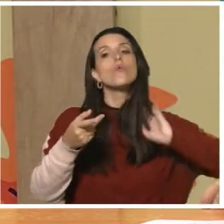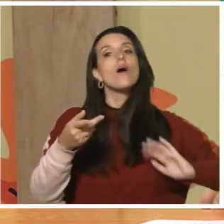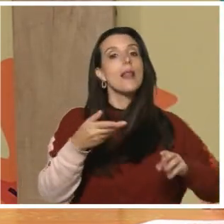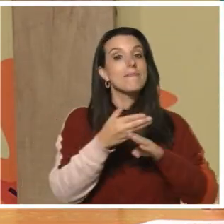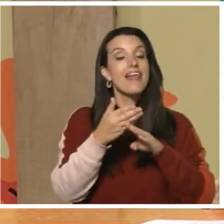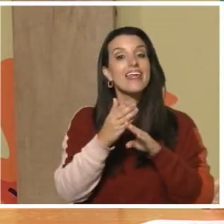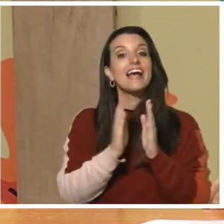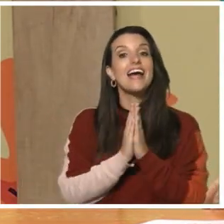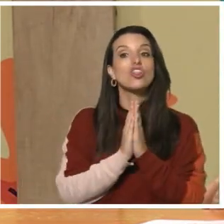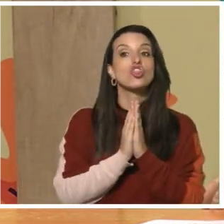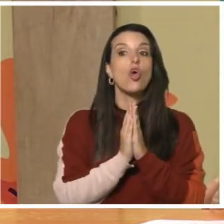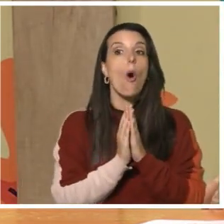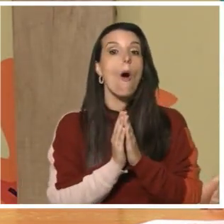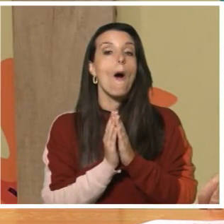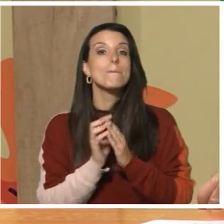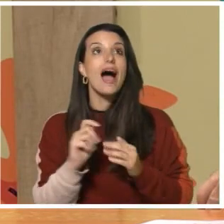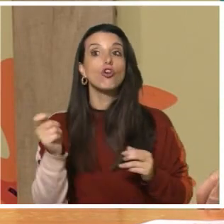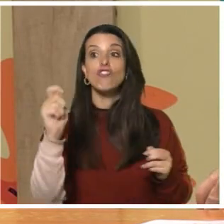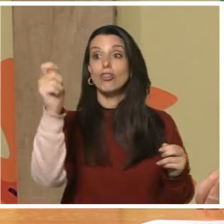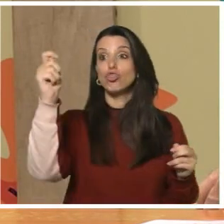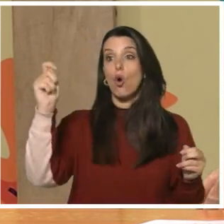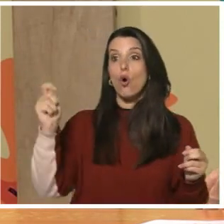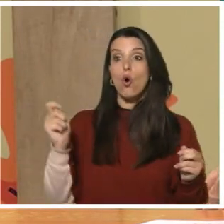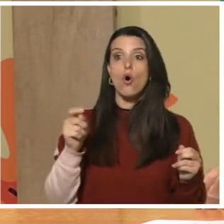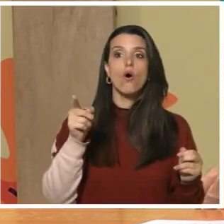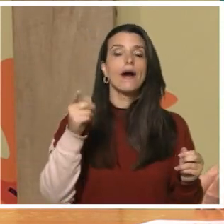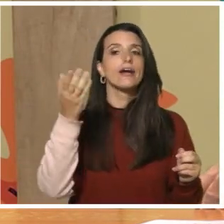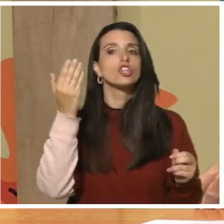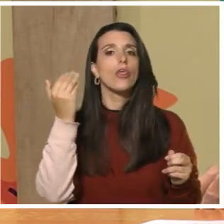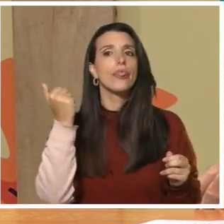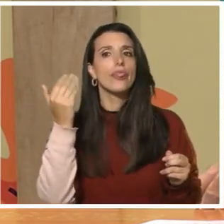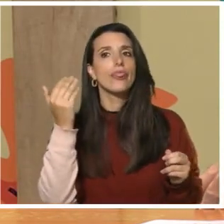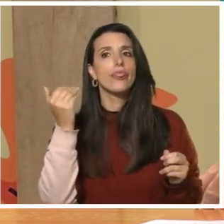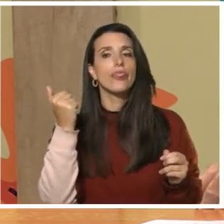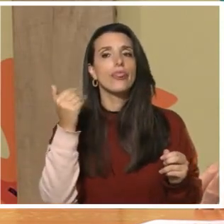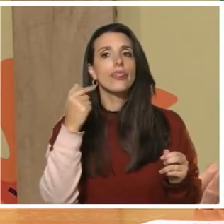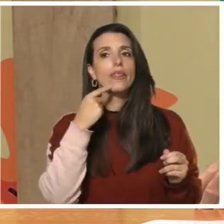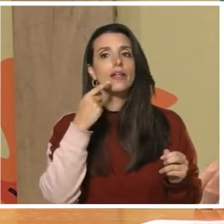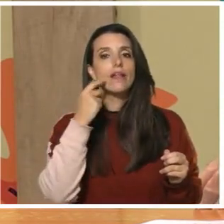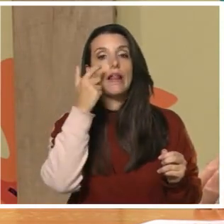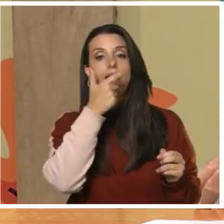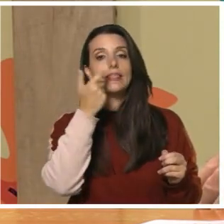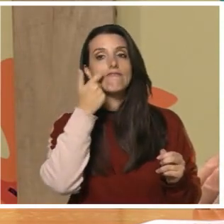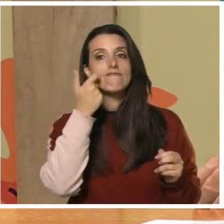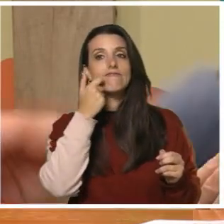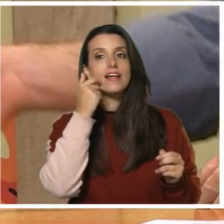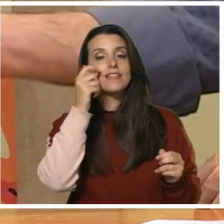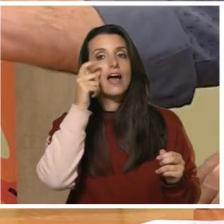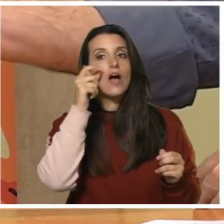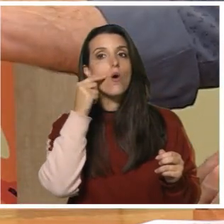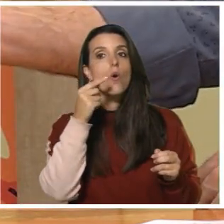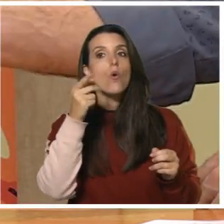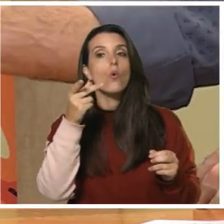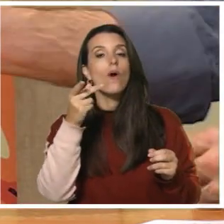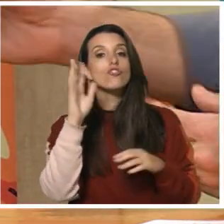que esta chica es un palo santo que trae, que es de una reserva que dice acá, me lo puse en las lentes, uh-huh. Que cuando cae